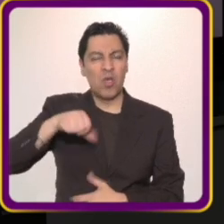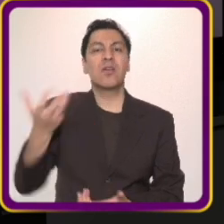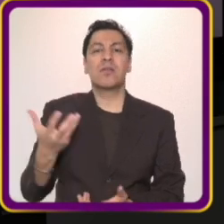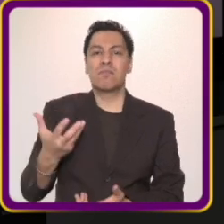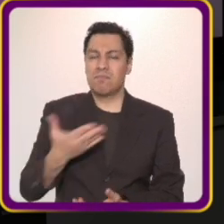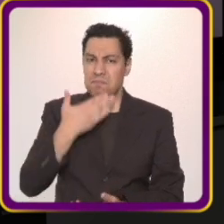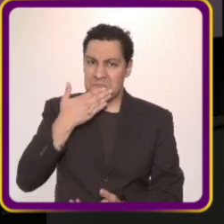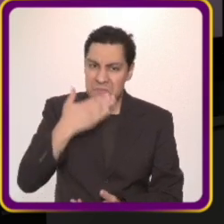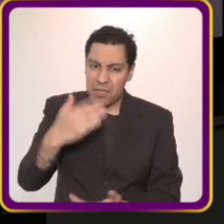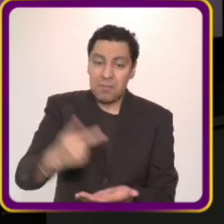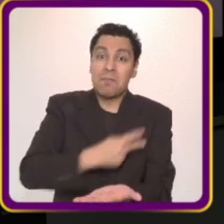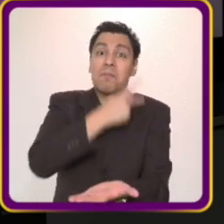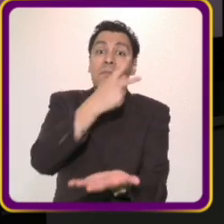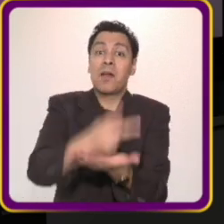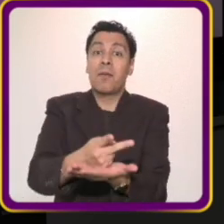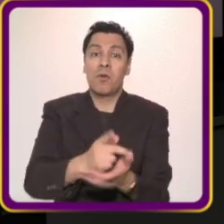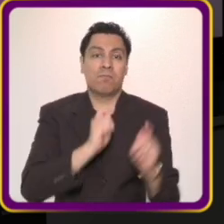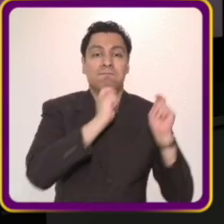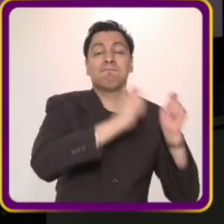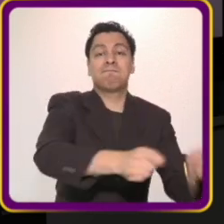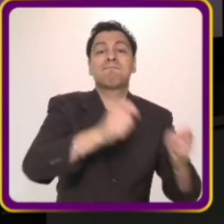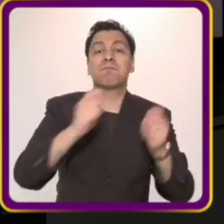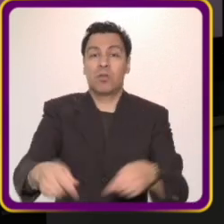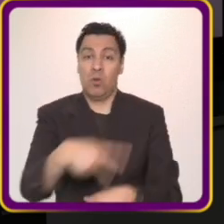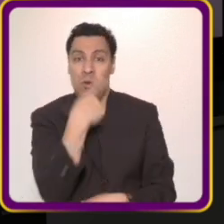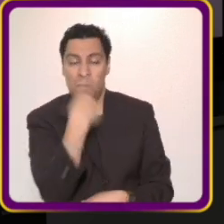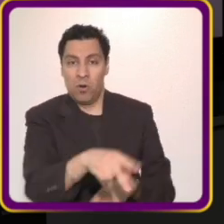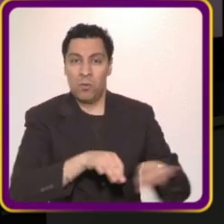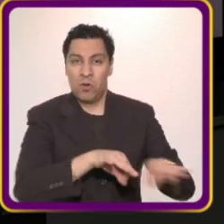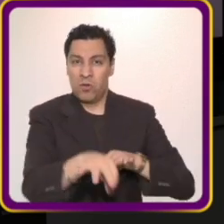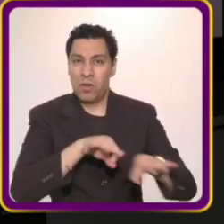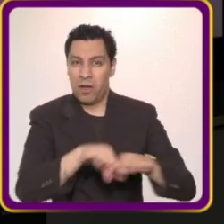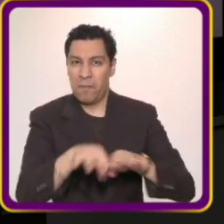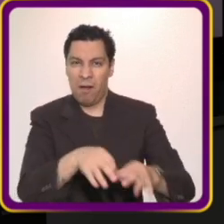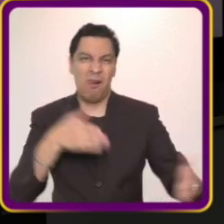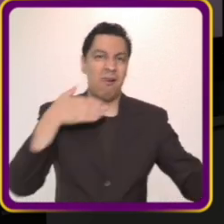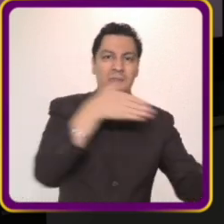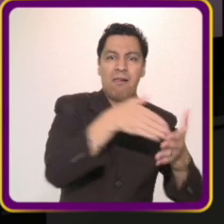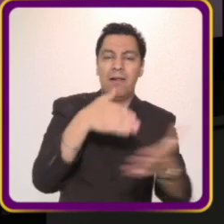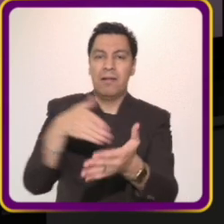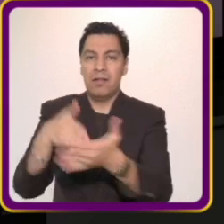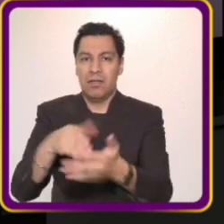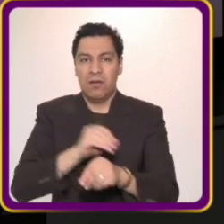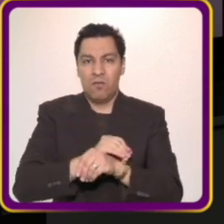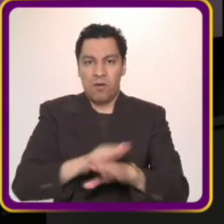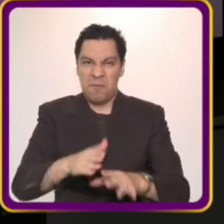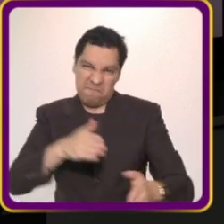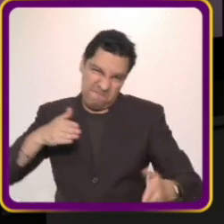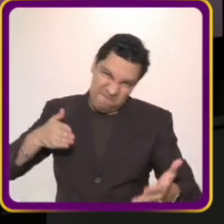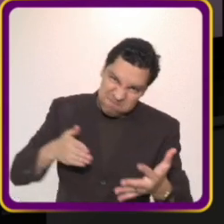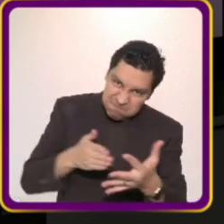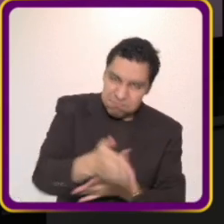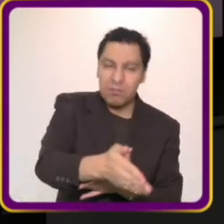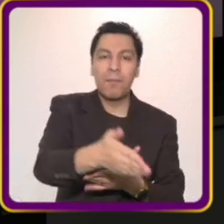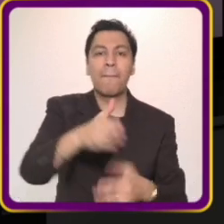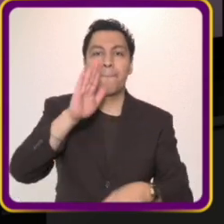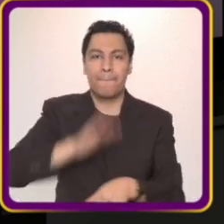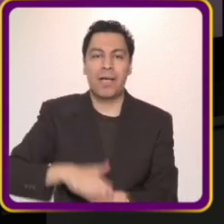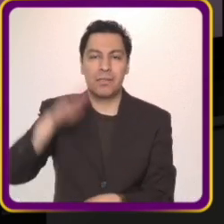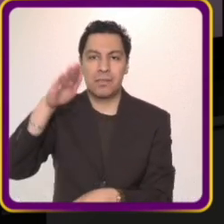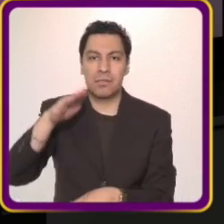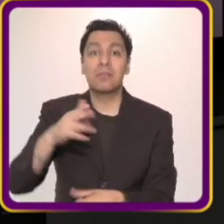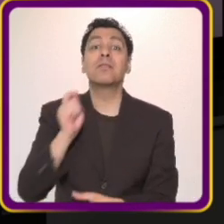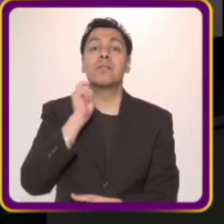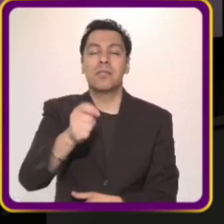tres periodistas cuyo trabajo no solo ha desafiado los límites de la investigación, sino que también ha